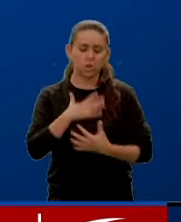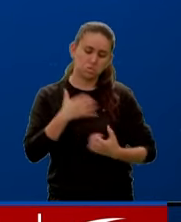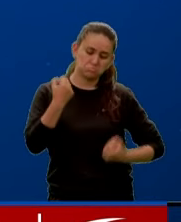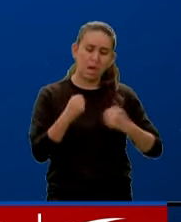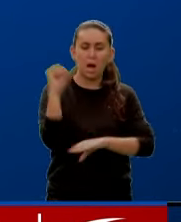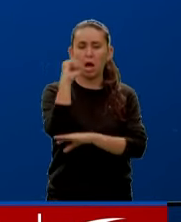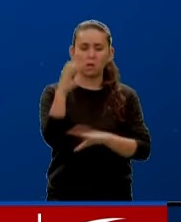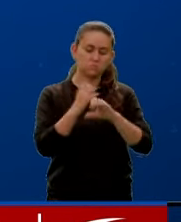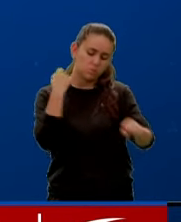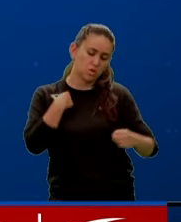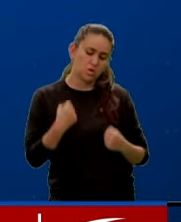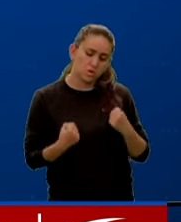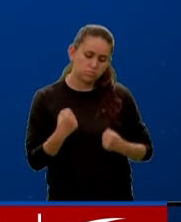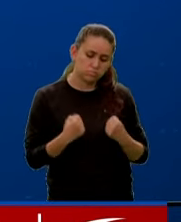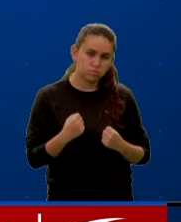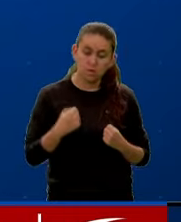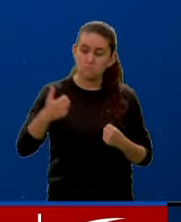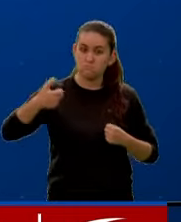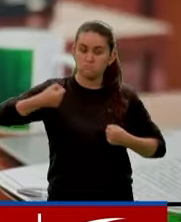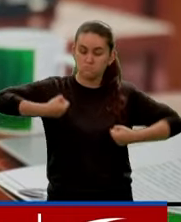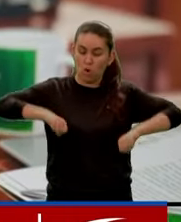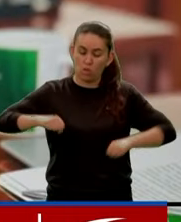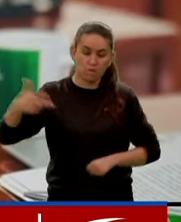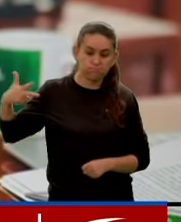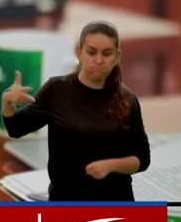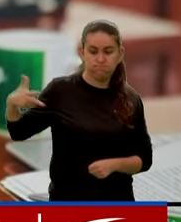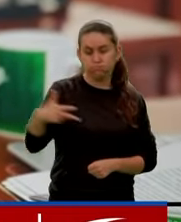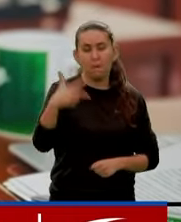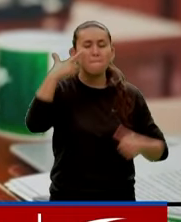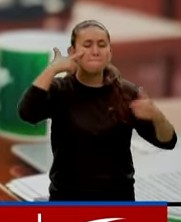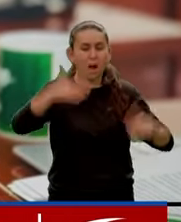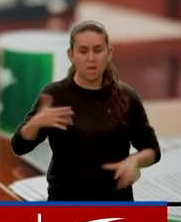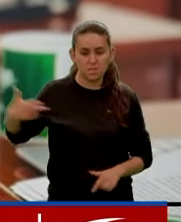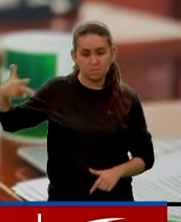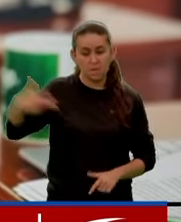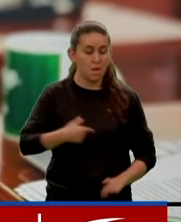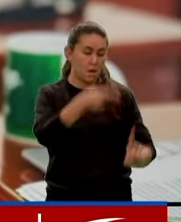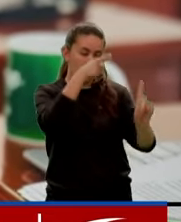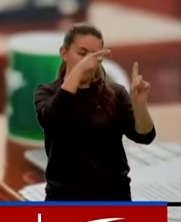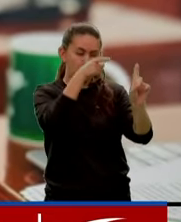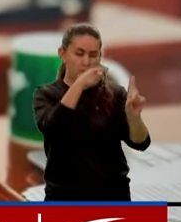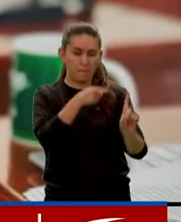su camioneta cuando dos hombres armados, al parecer en moto, le dispararon.